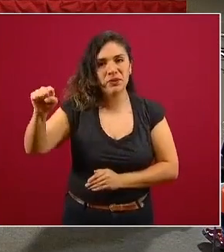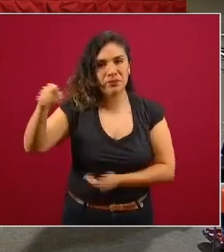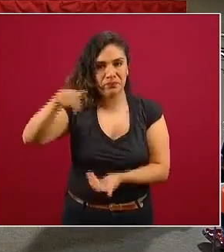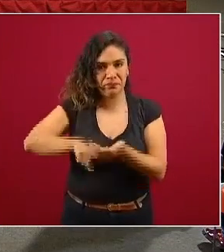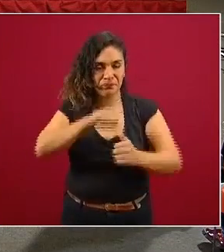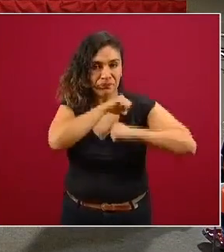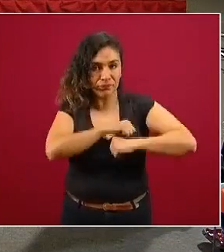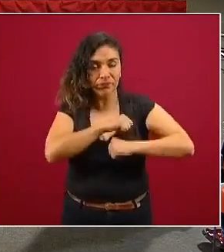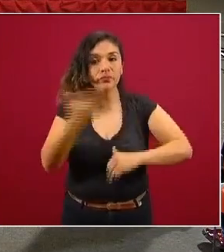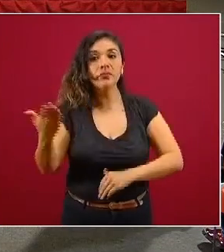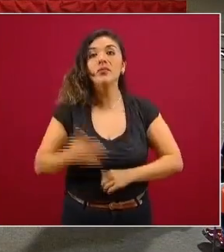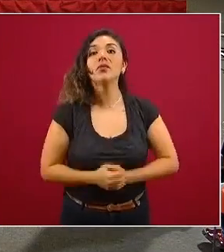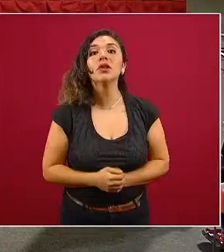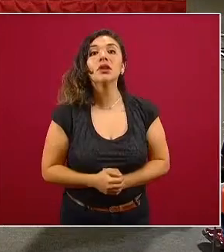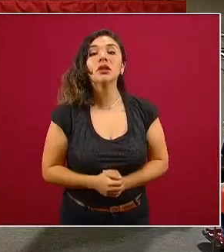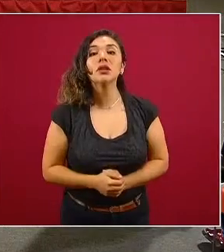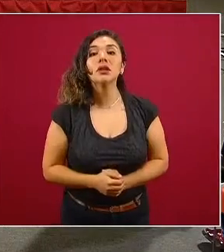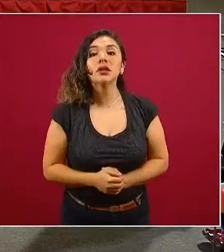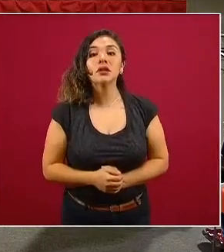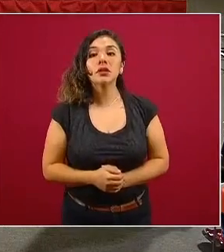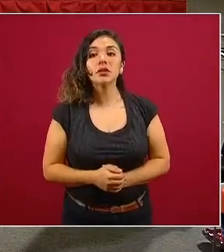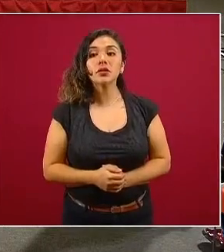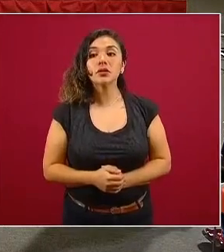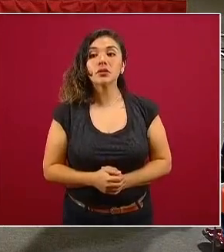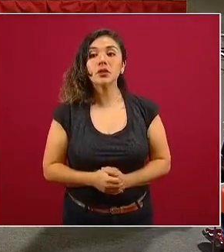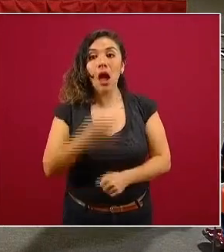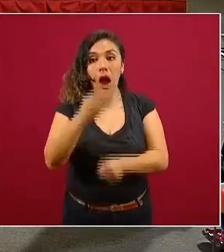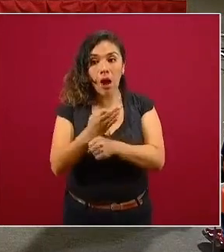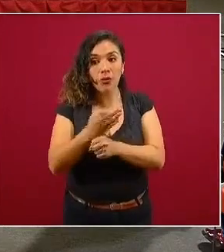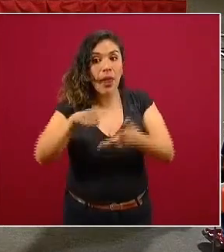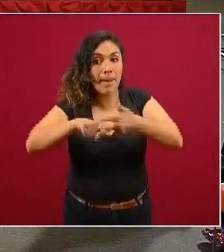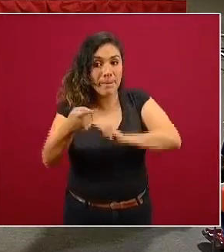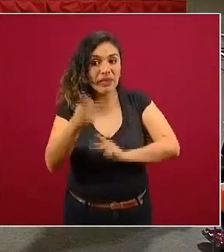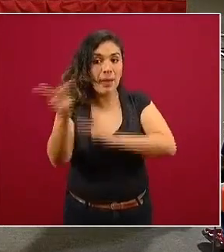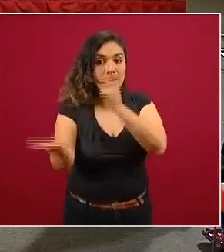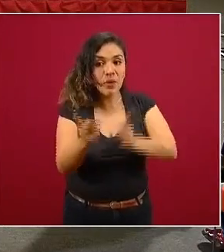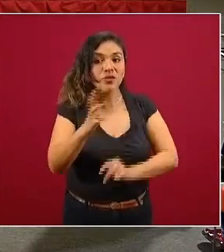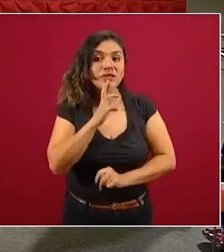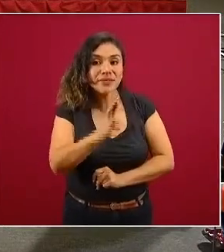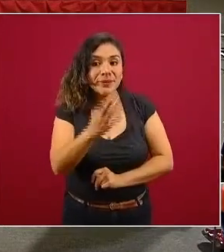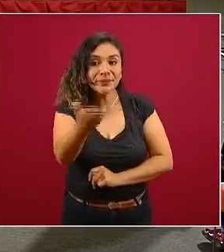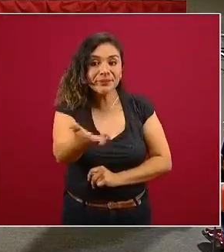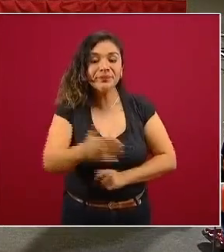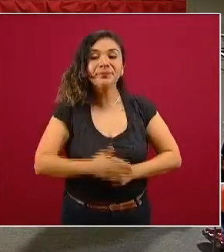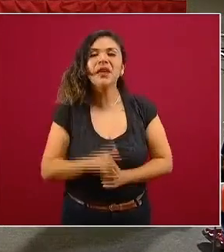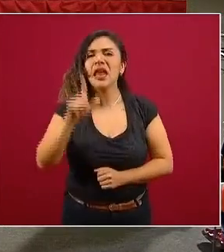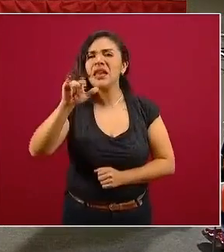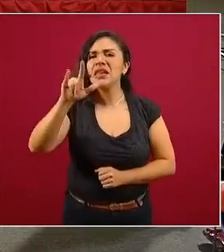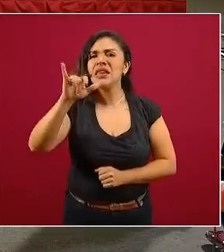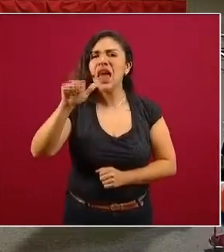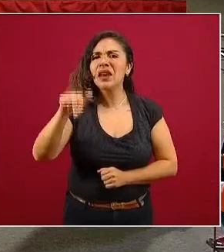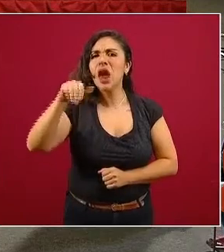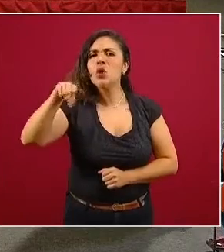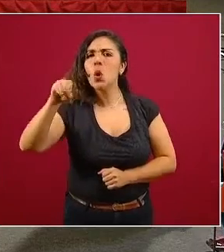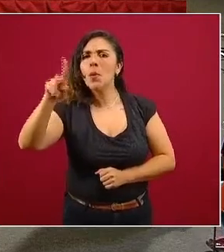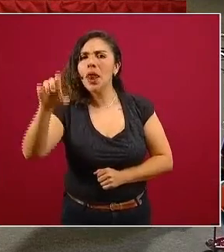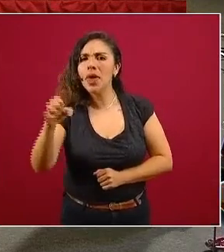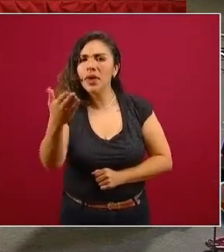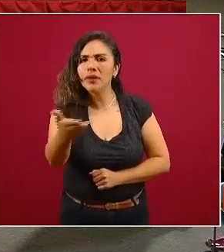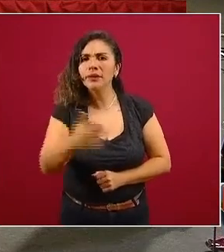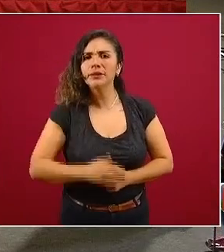Instituto Mexicano del Seguro Social. Vamos a abrir entonces a preguntas y respuestas. Liliana Noble, de Pulso